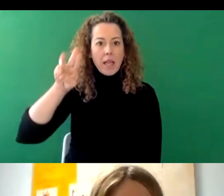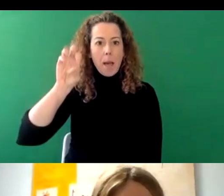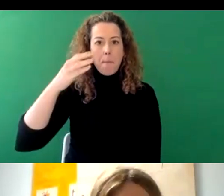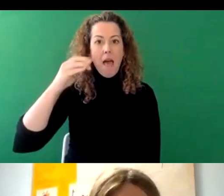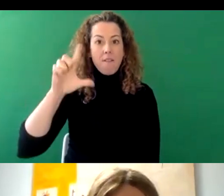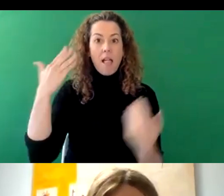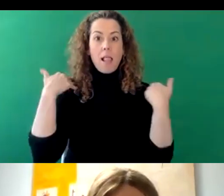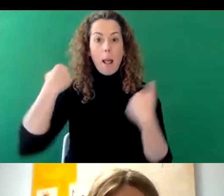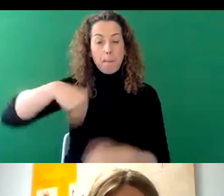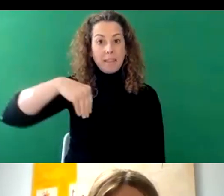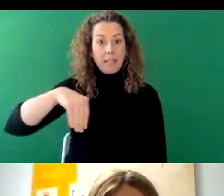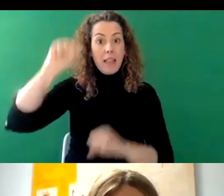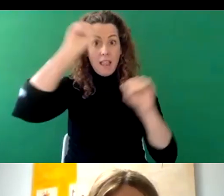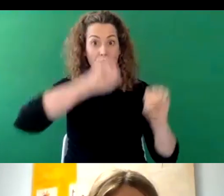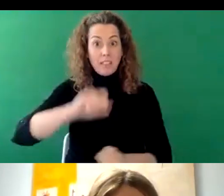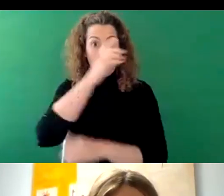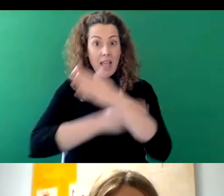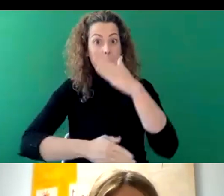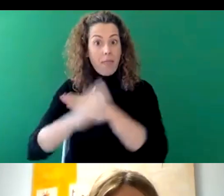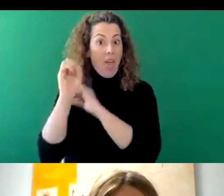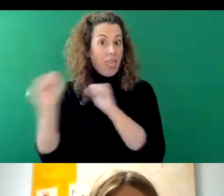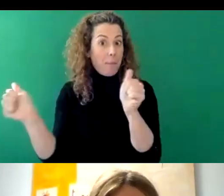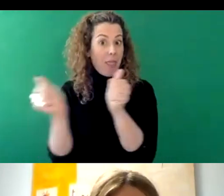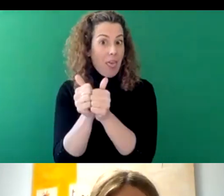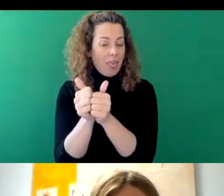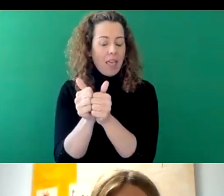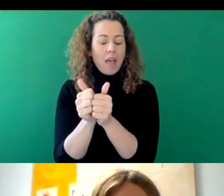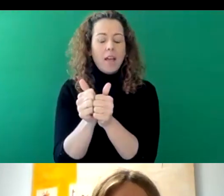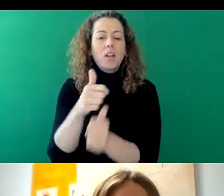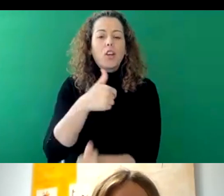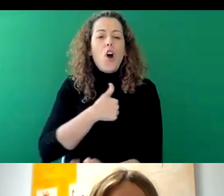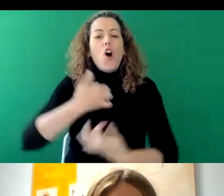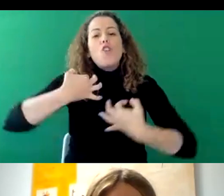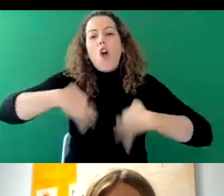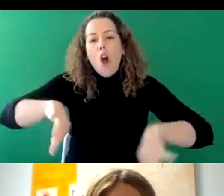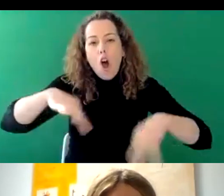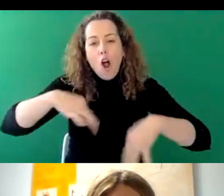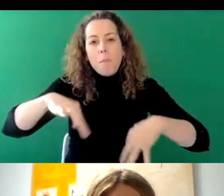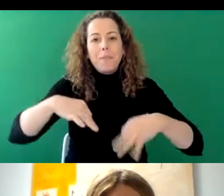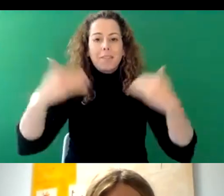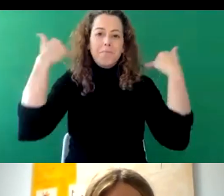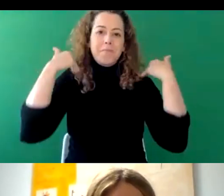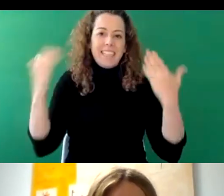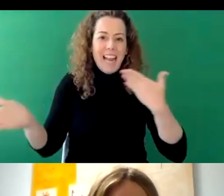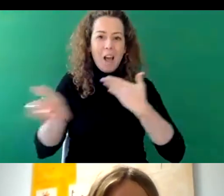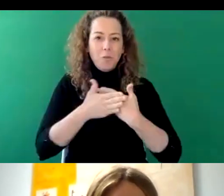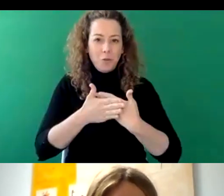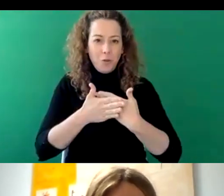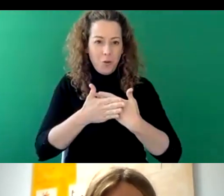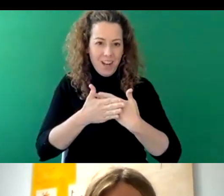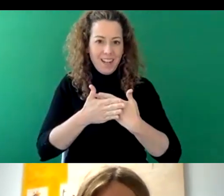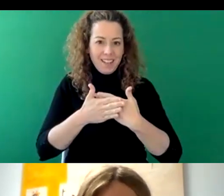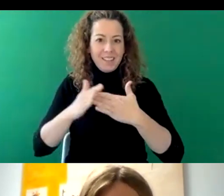la Discapacidad y la Dependencia, y normalmente siempre hago la clausura y Manu Ugarte hace